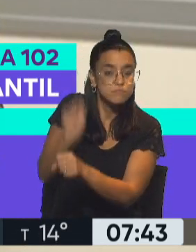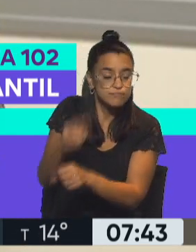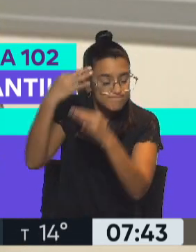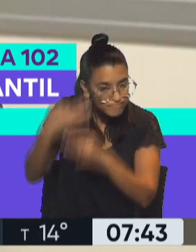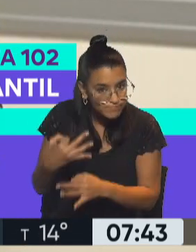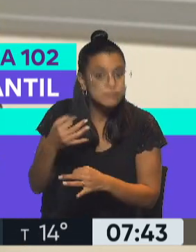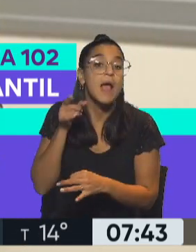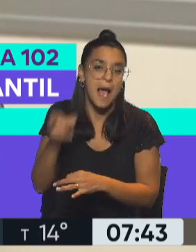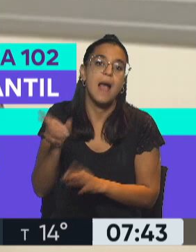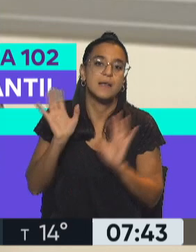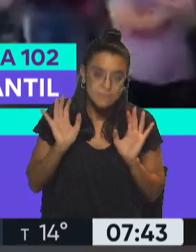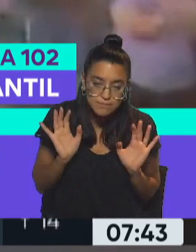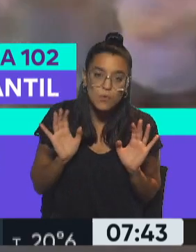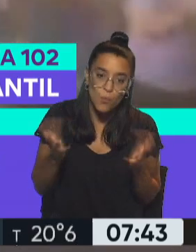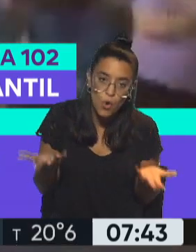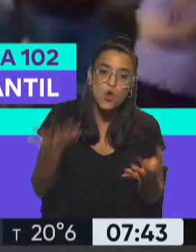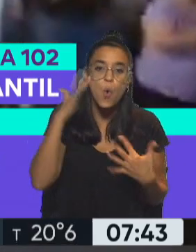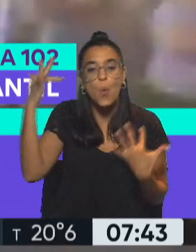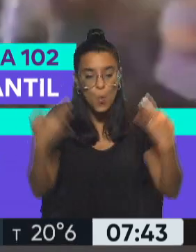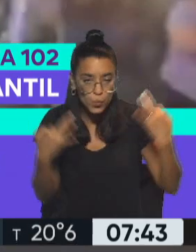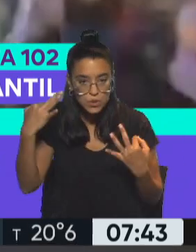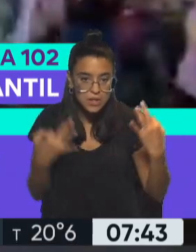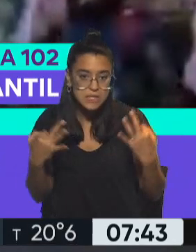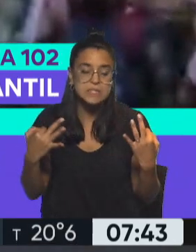ejemplar, hace que por lo menos la justicia